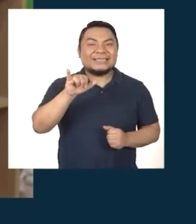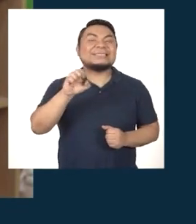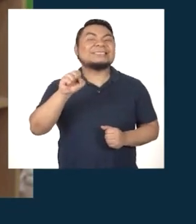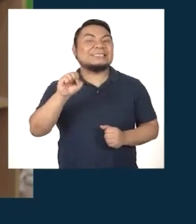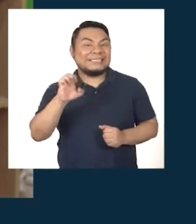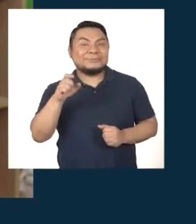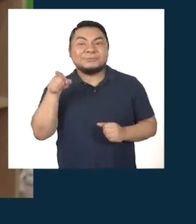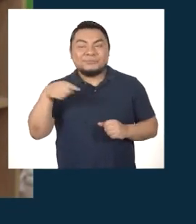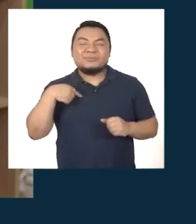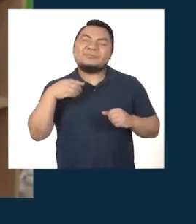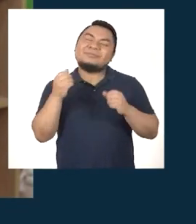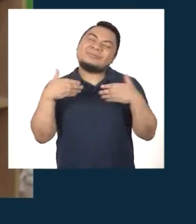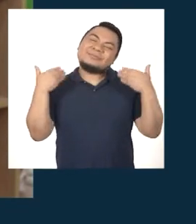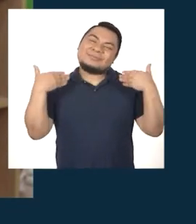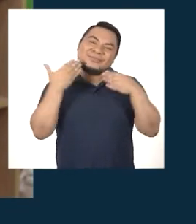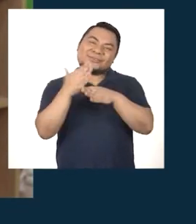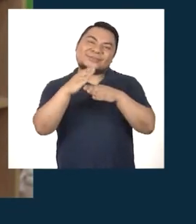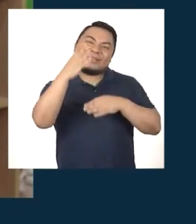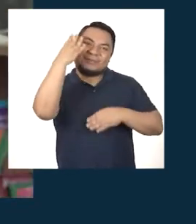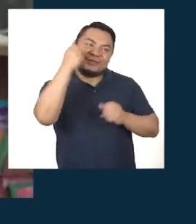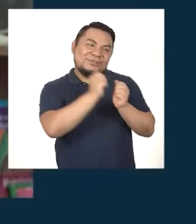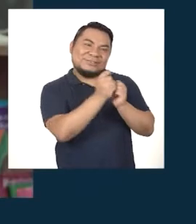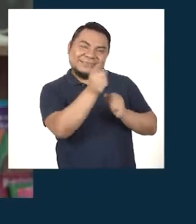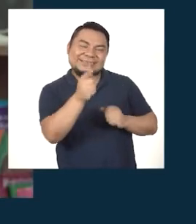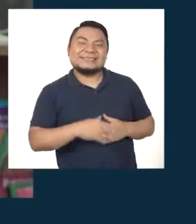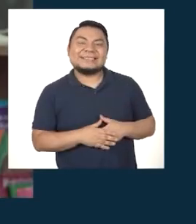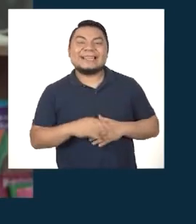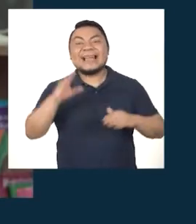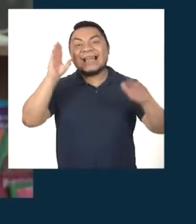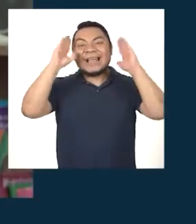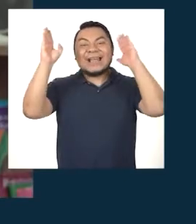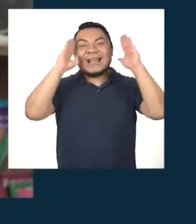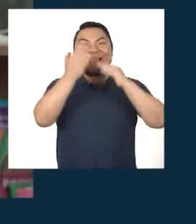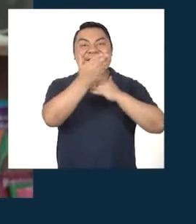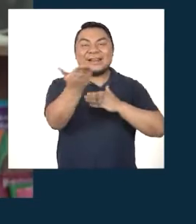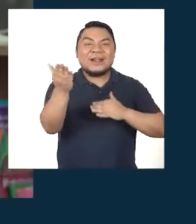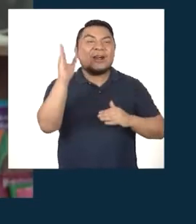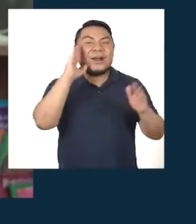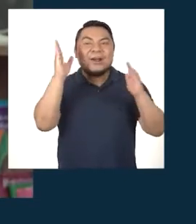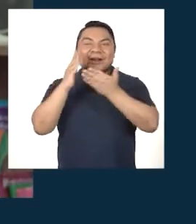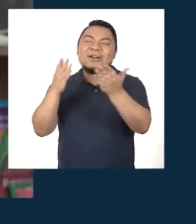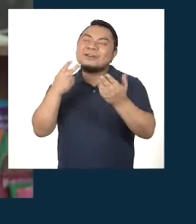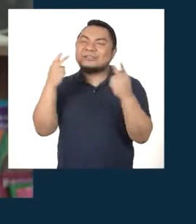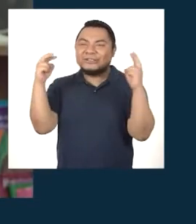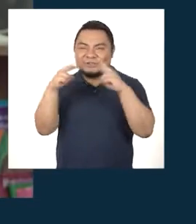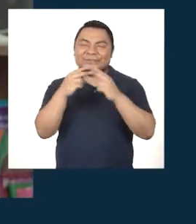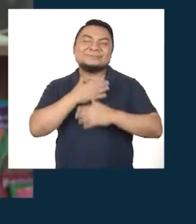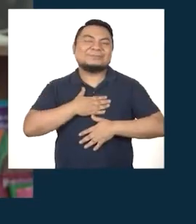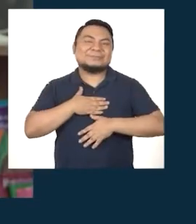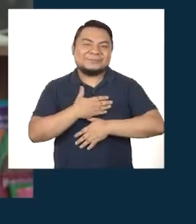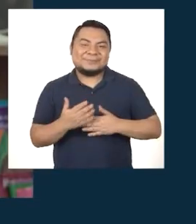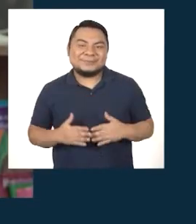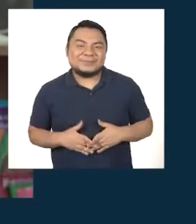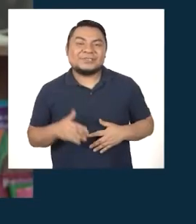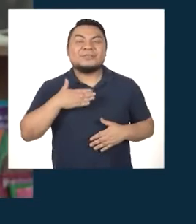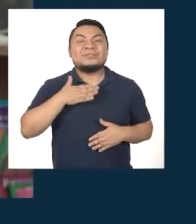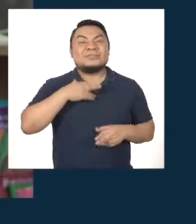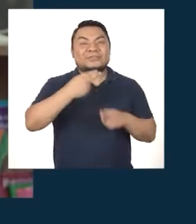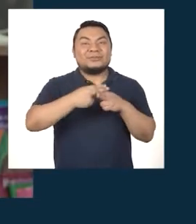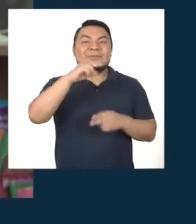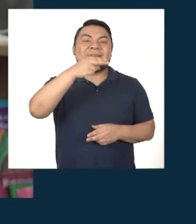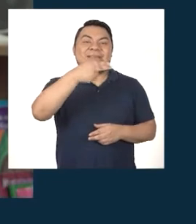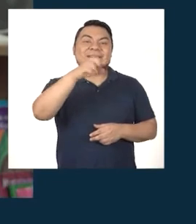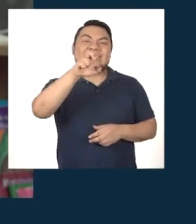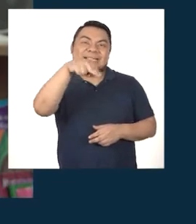feliz de poder compartir mis experiencias con ustedes. Hola, Gustavo, Leslie, encantada de conocerlos. Yo soy